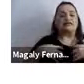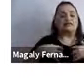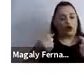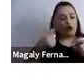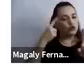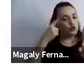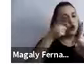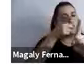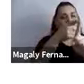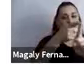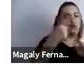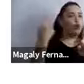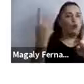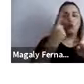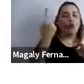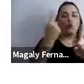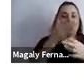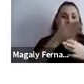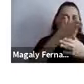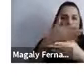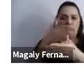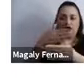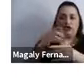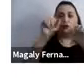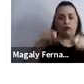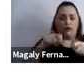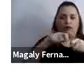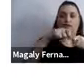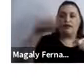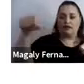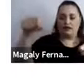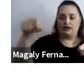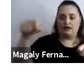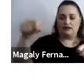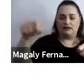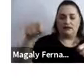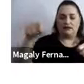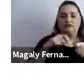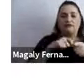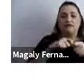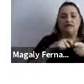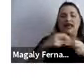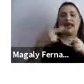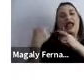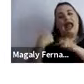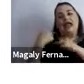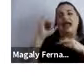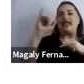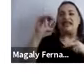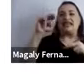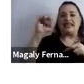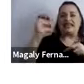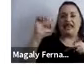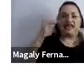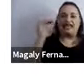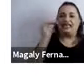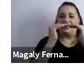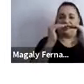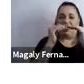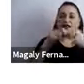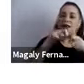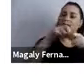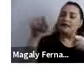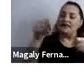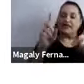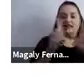objetivo, es el único objetivo compartido y se puede medir por la carga de inequidad y puede medir el derecho